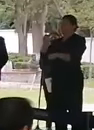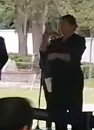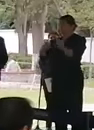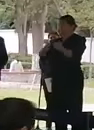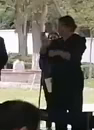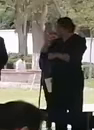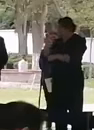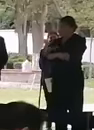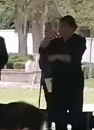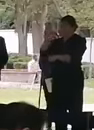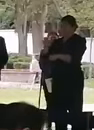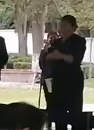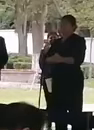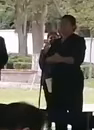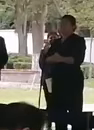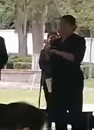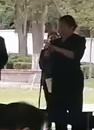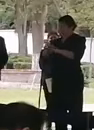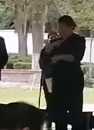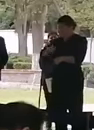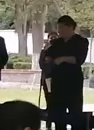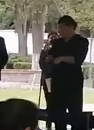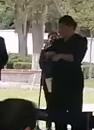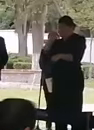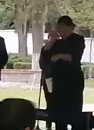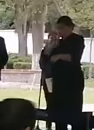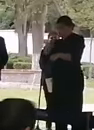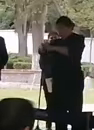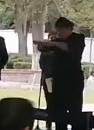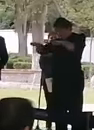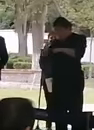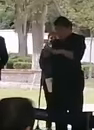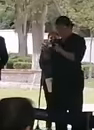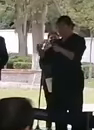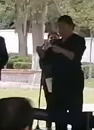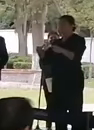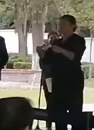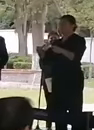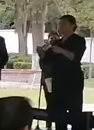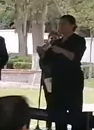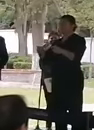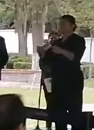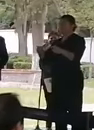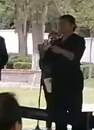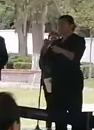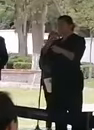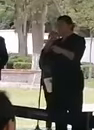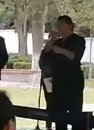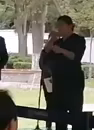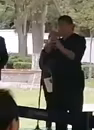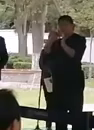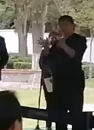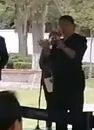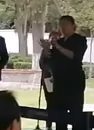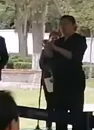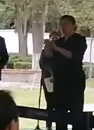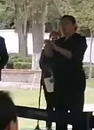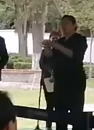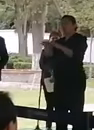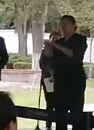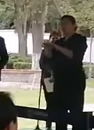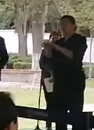Y trabajando con la gobernadora, con su equipo, ya hablamos en qué manera podemos hacer hasta más. Se